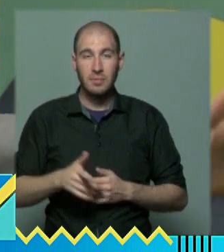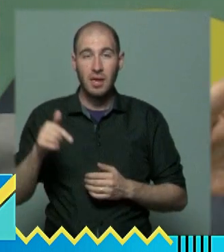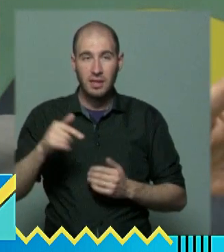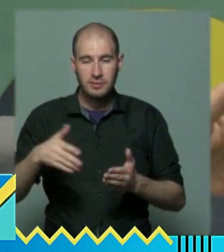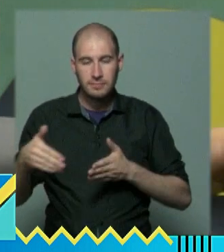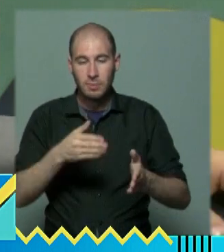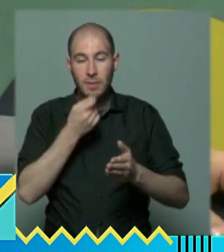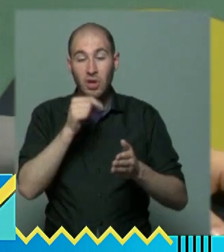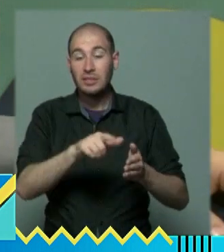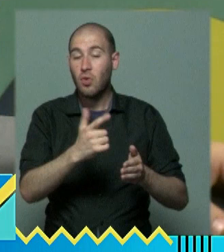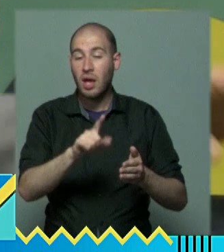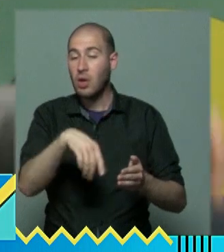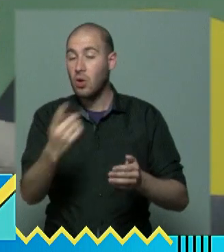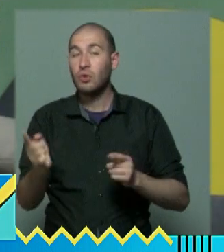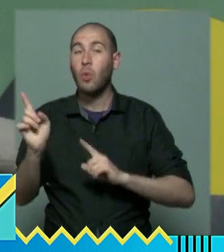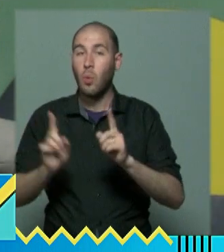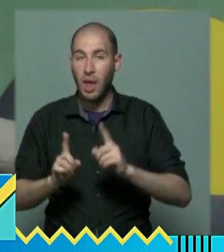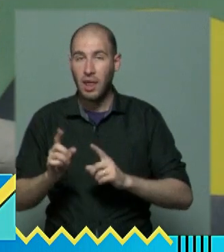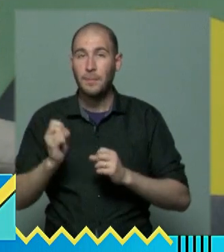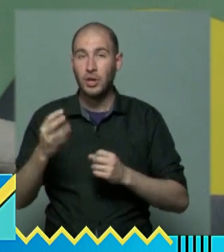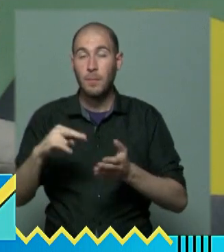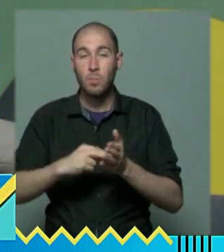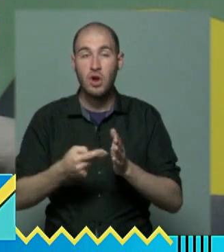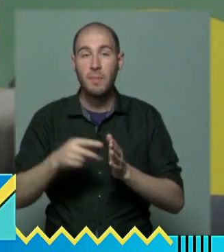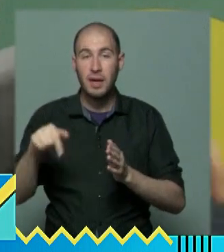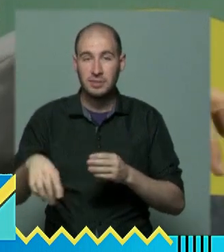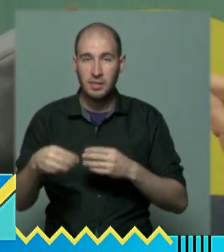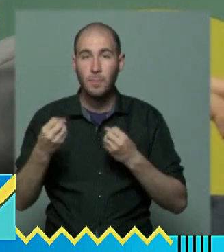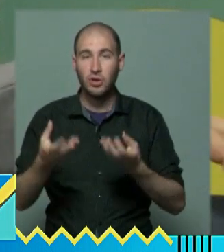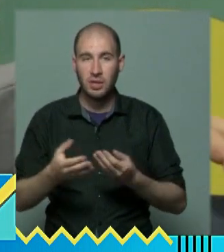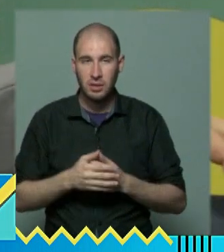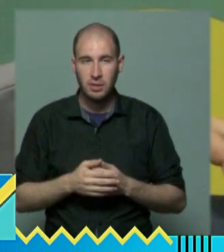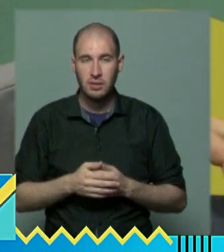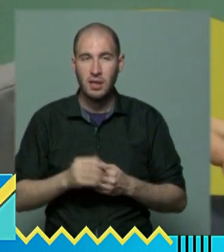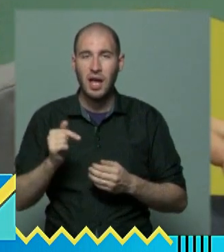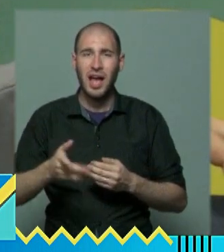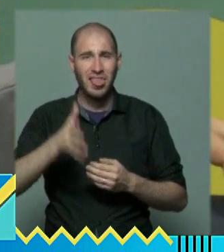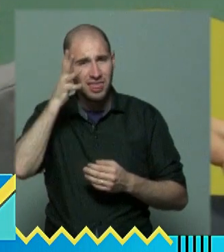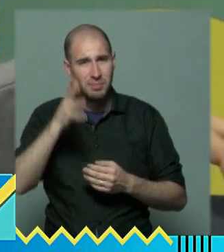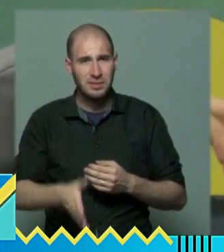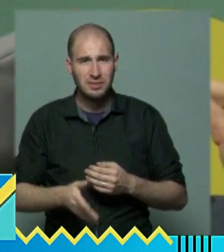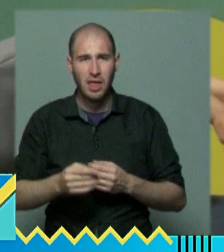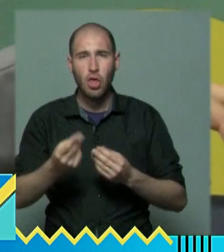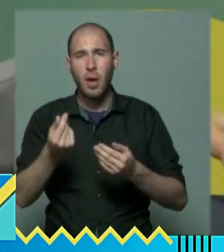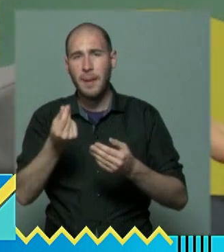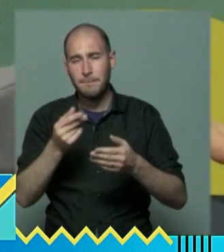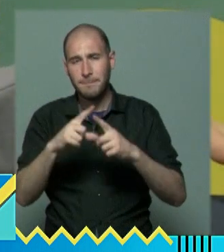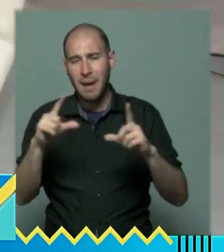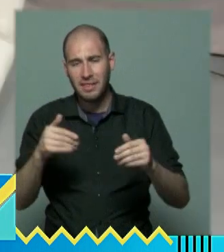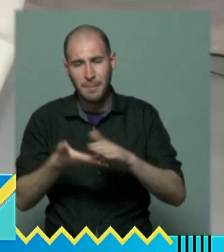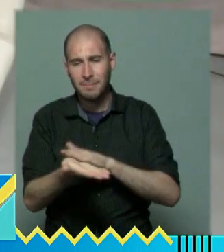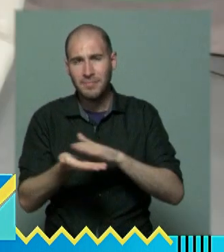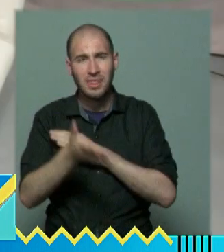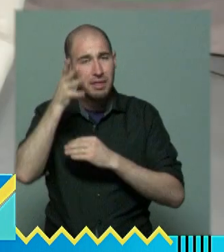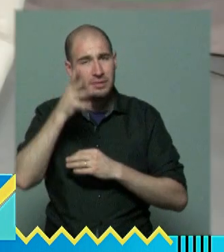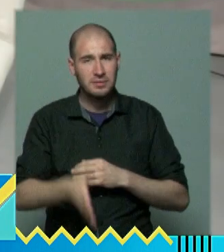camino, cuál sería el camino, porque llegamos a esta situación a raíz de un exceso en la emisión de moneda, un exceso en